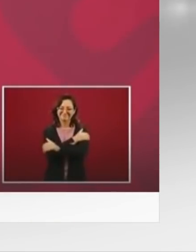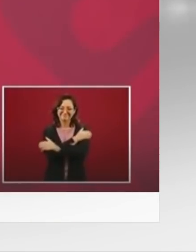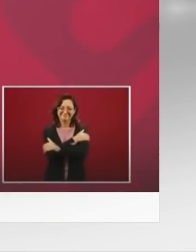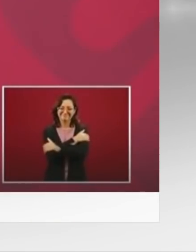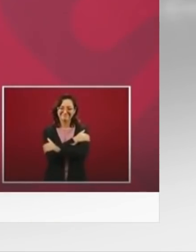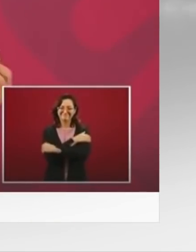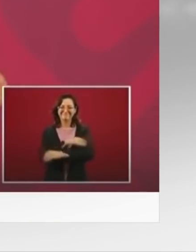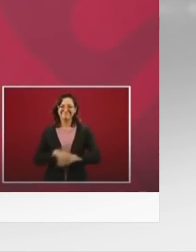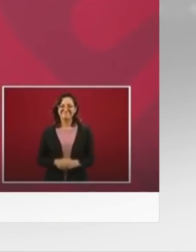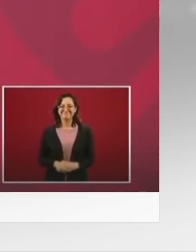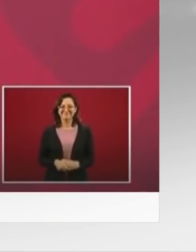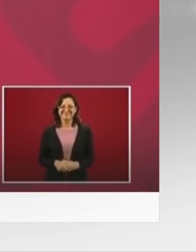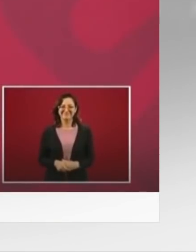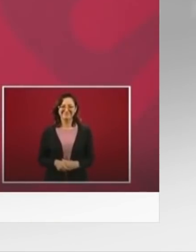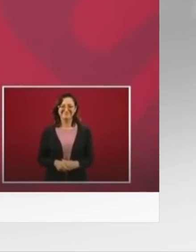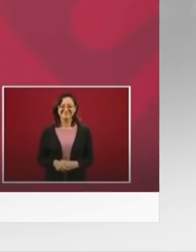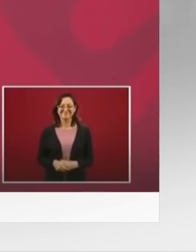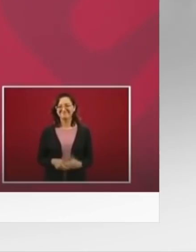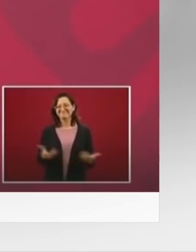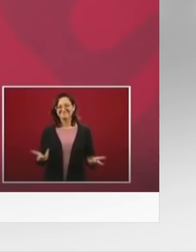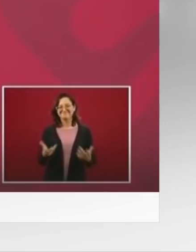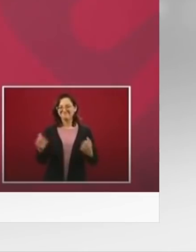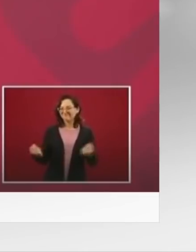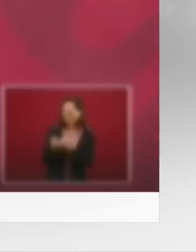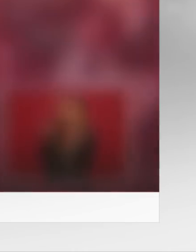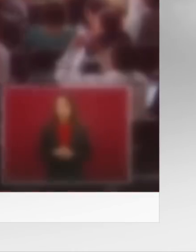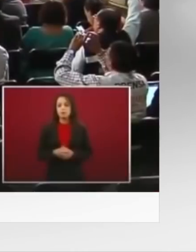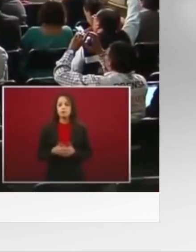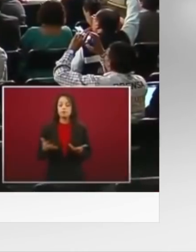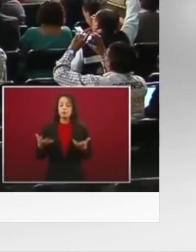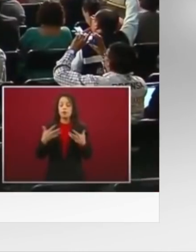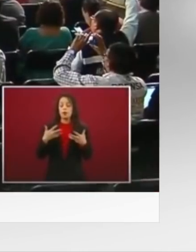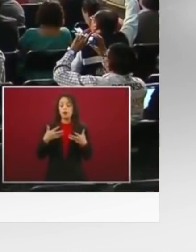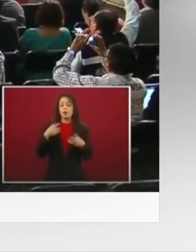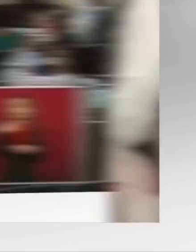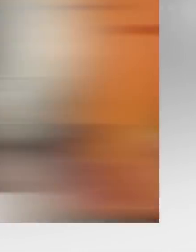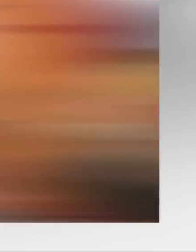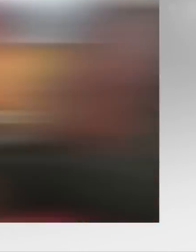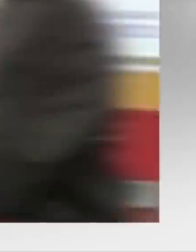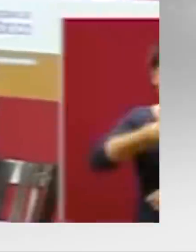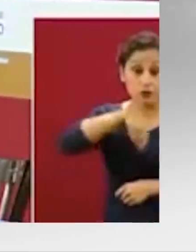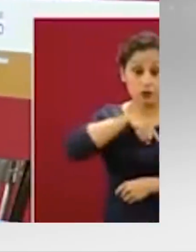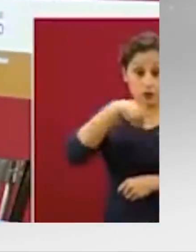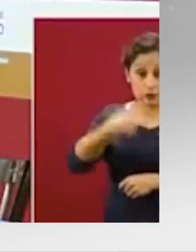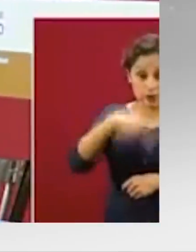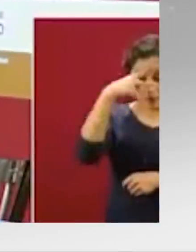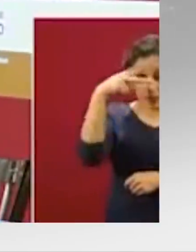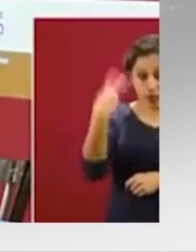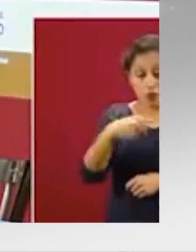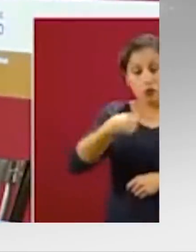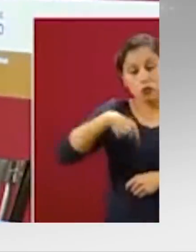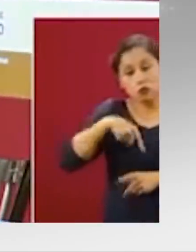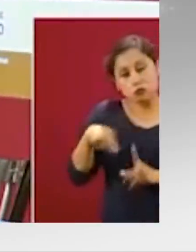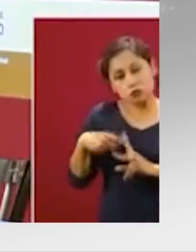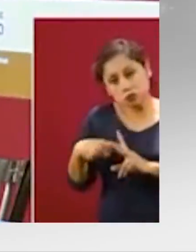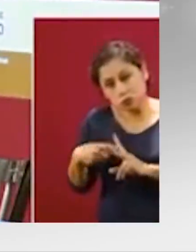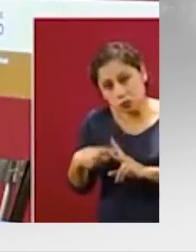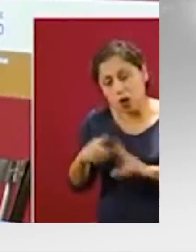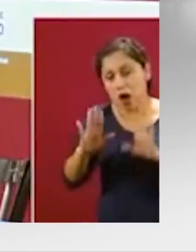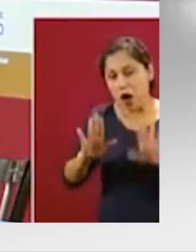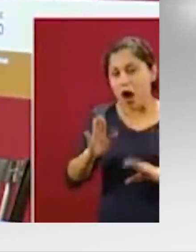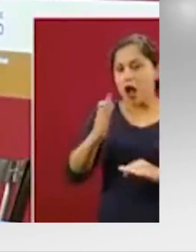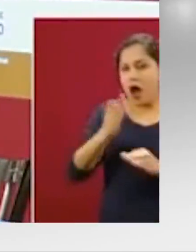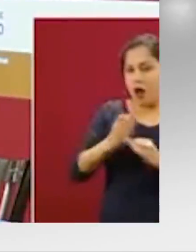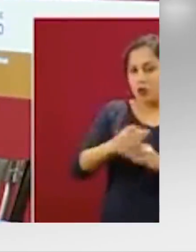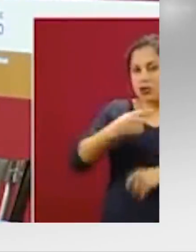salgan, abrácense. Y se negó hasta ahora a usar el cubrebocas. Y su criminal vocero López-Gatell